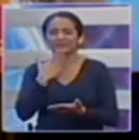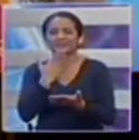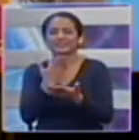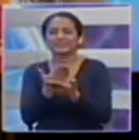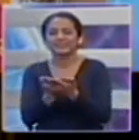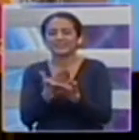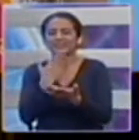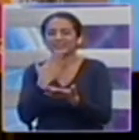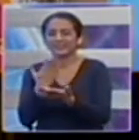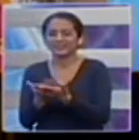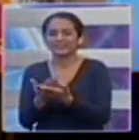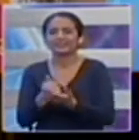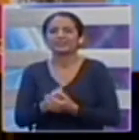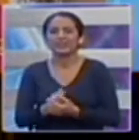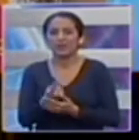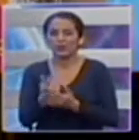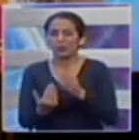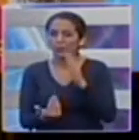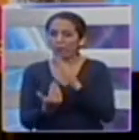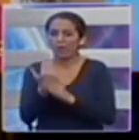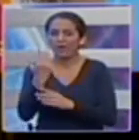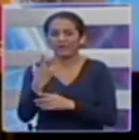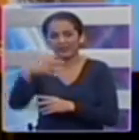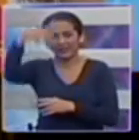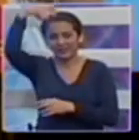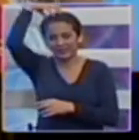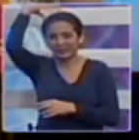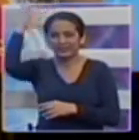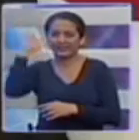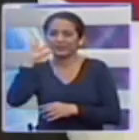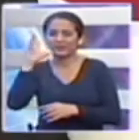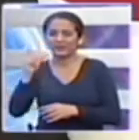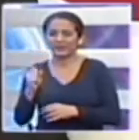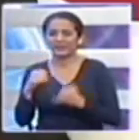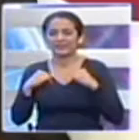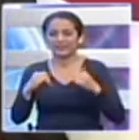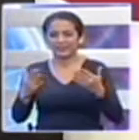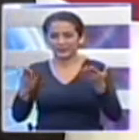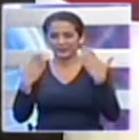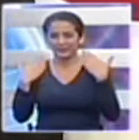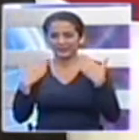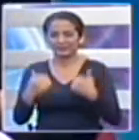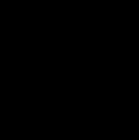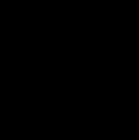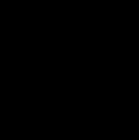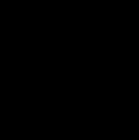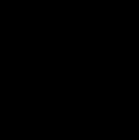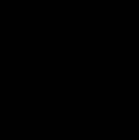Flandoli, nueva reina de Cuenca. Vamos a pasar a la ciudad de Guayaquil. Adelante. Gracias.